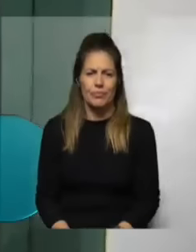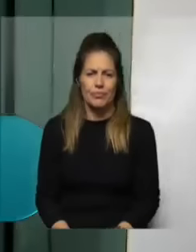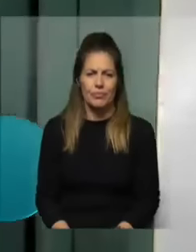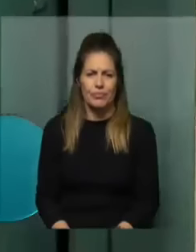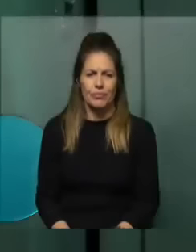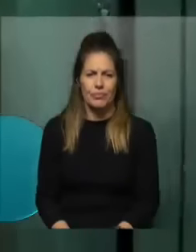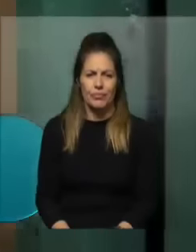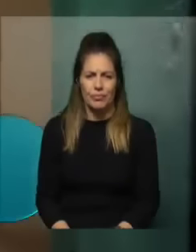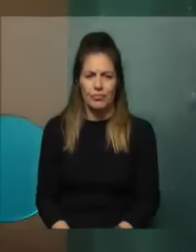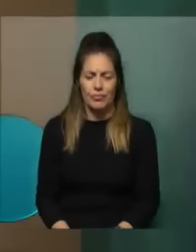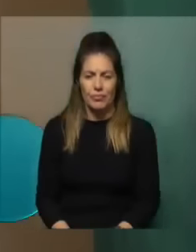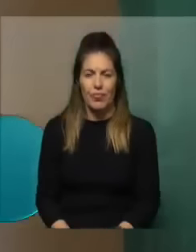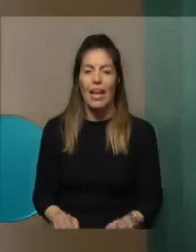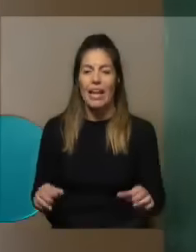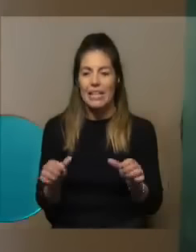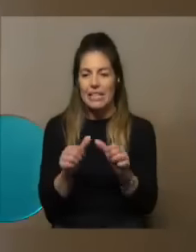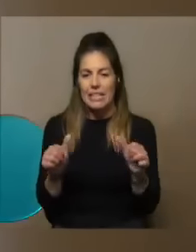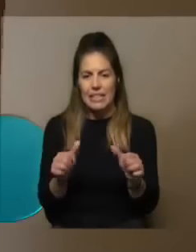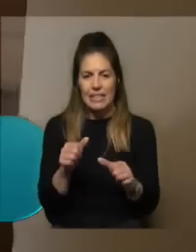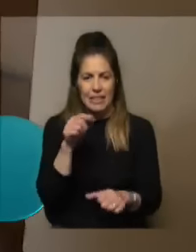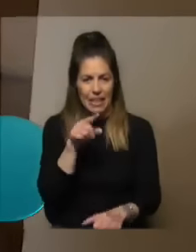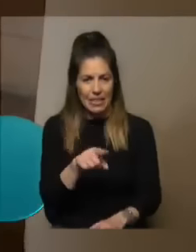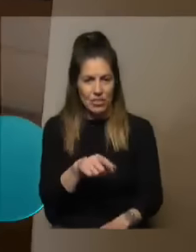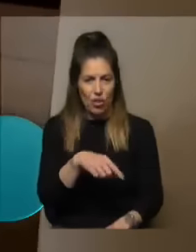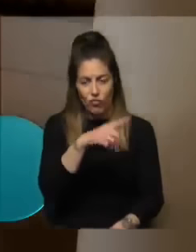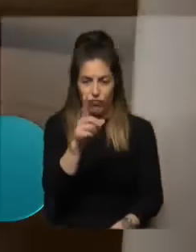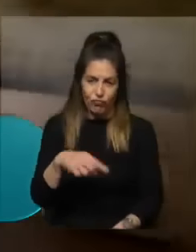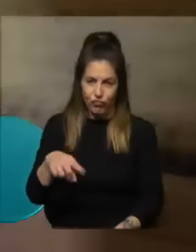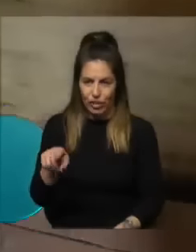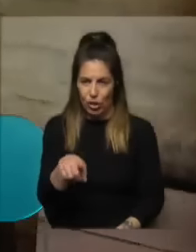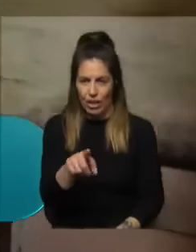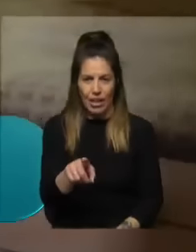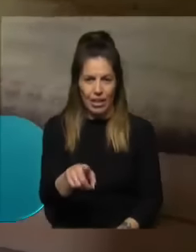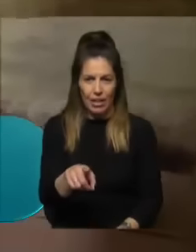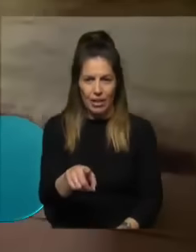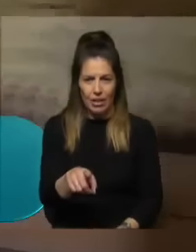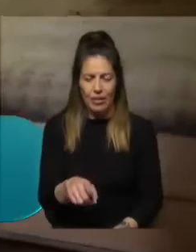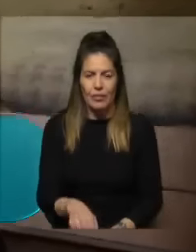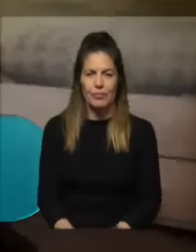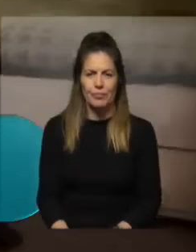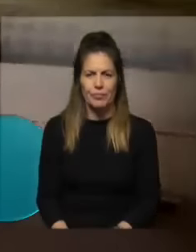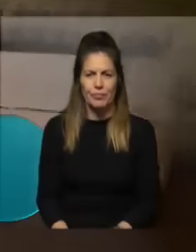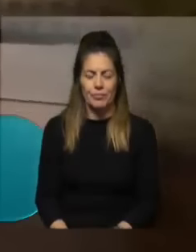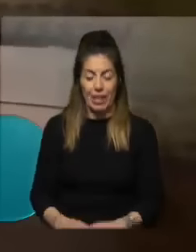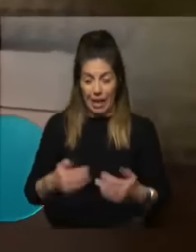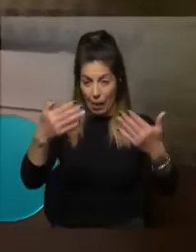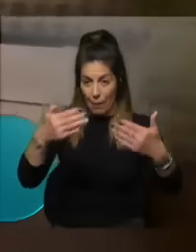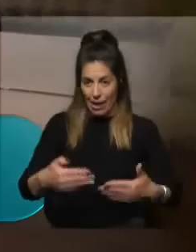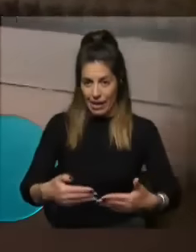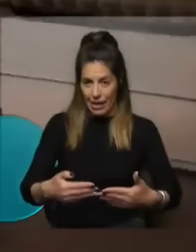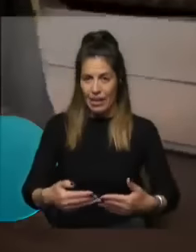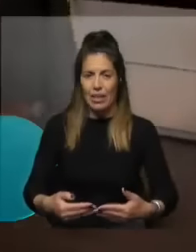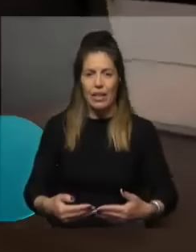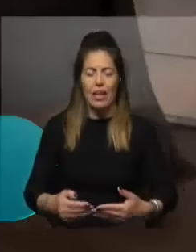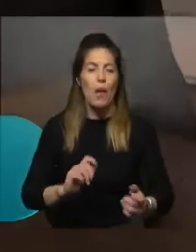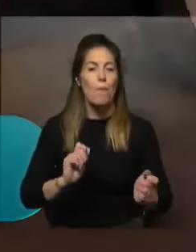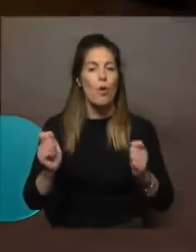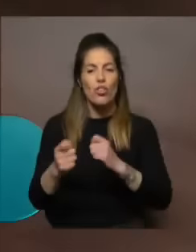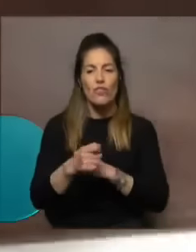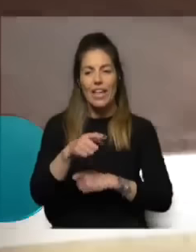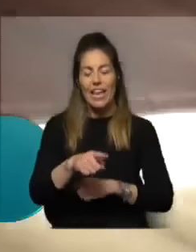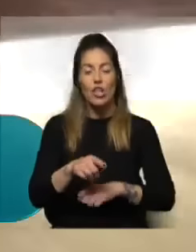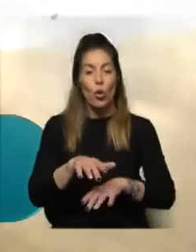hice esos firuletes allí en el... En la pared, modifiqué, esto